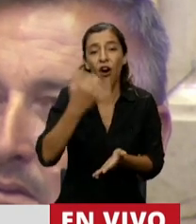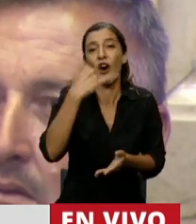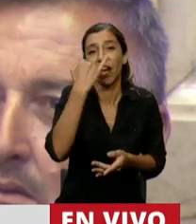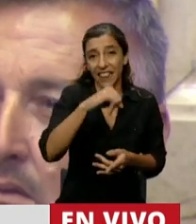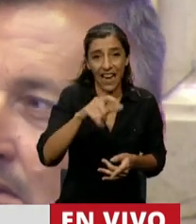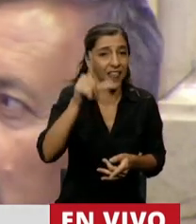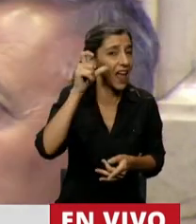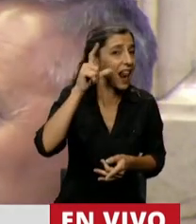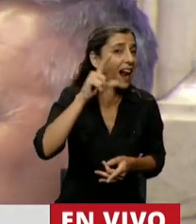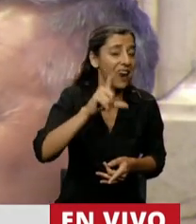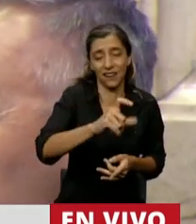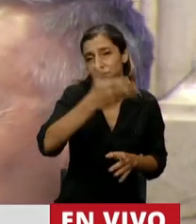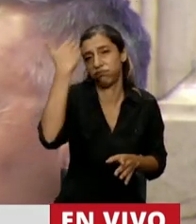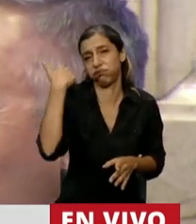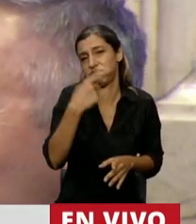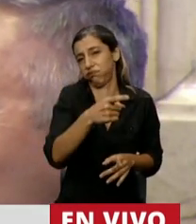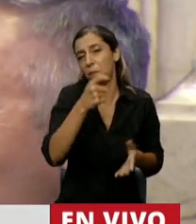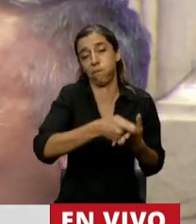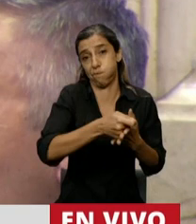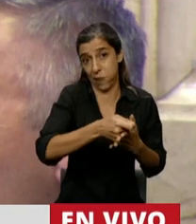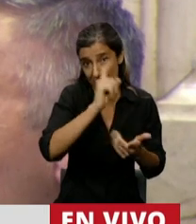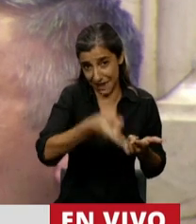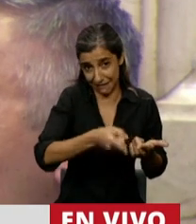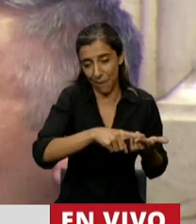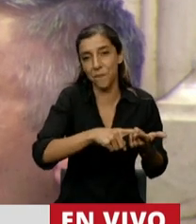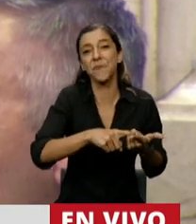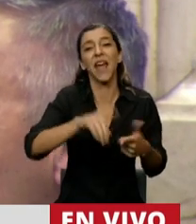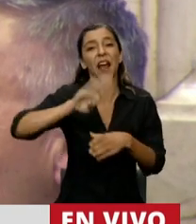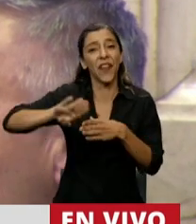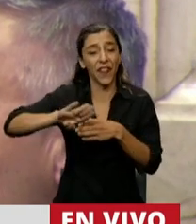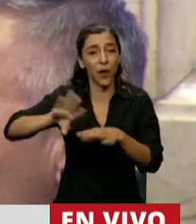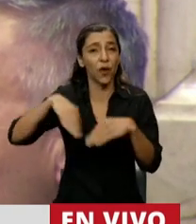como nadie antes y que se endeudó por